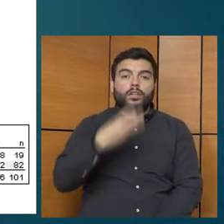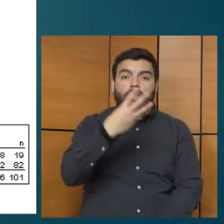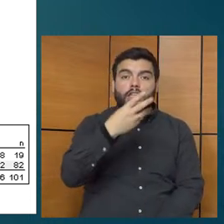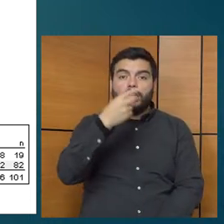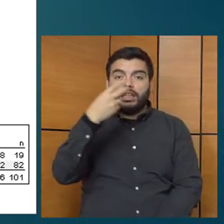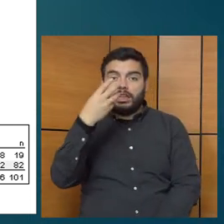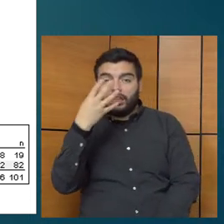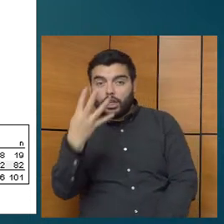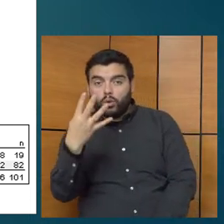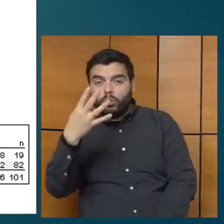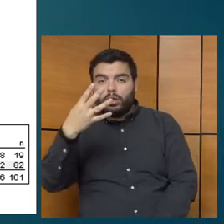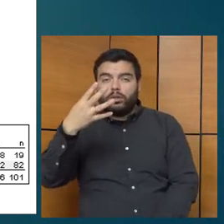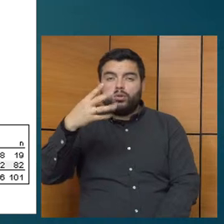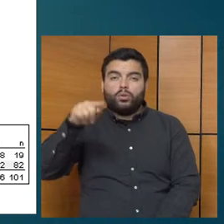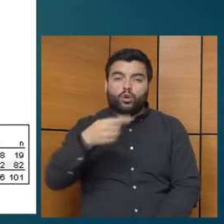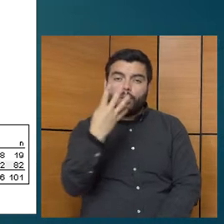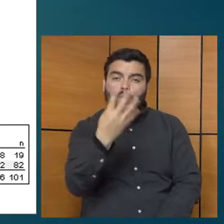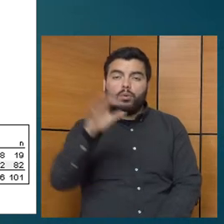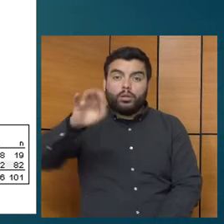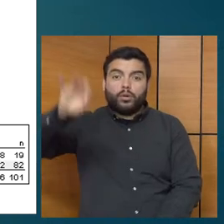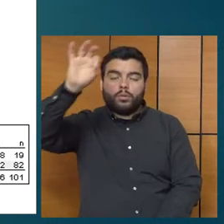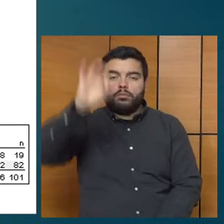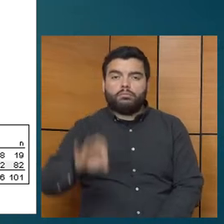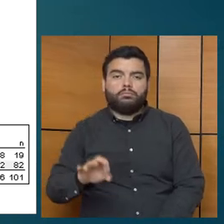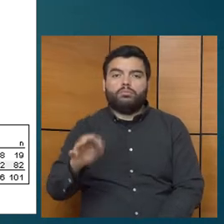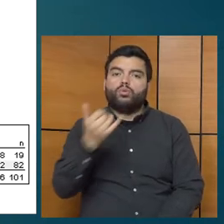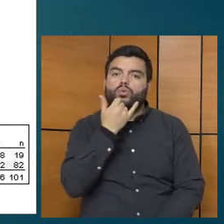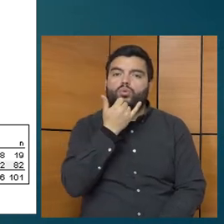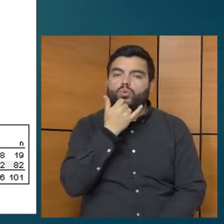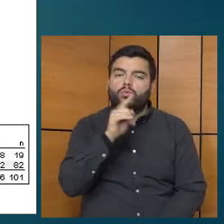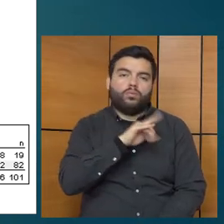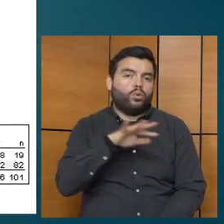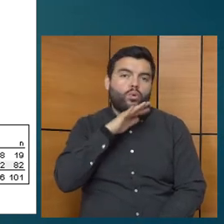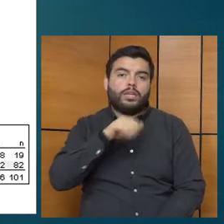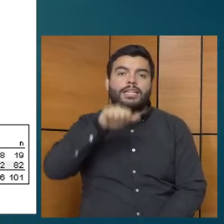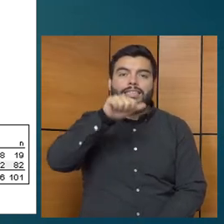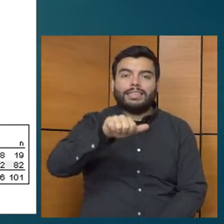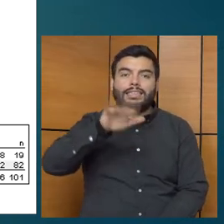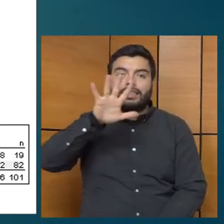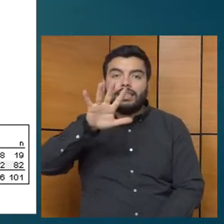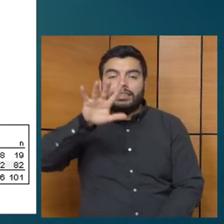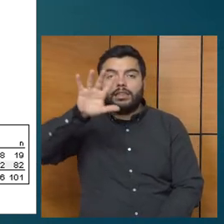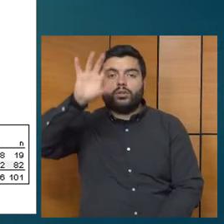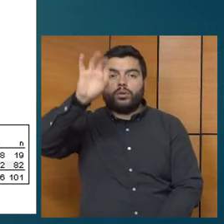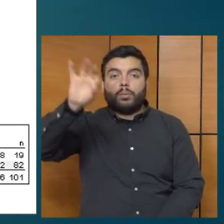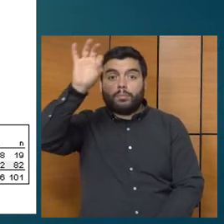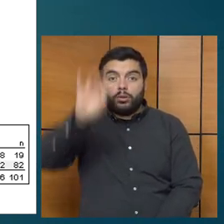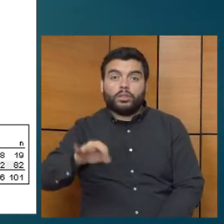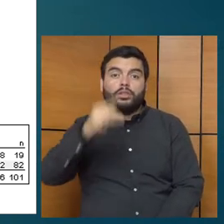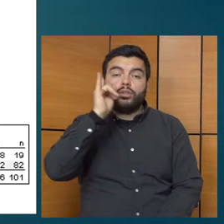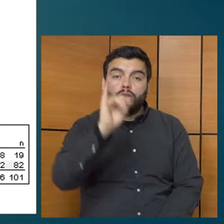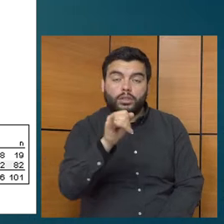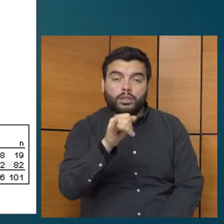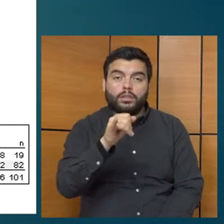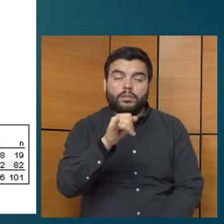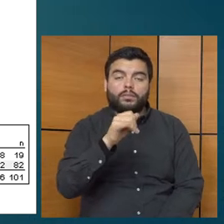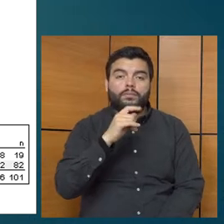34,4% de las personas encuestadas no usaban YouTube, un 65,6% sí. Por tanto, que ya vemos